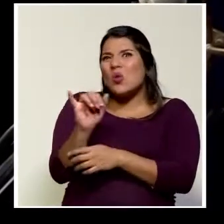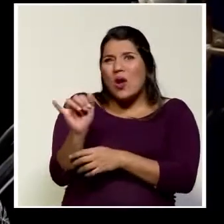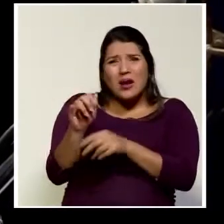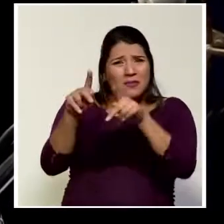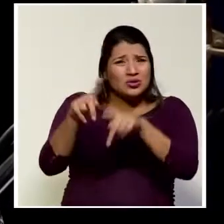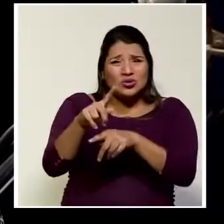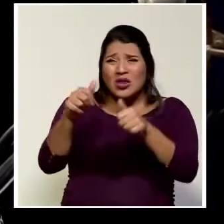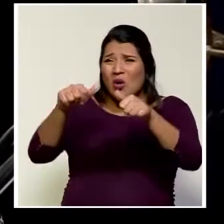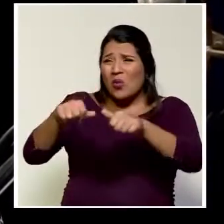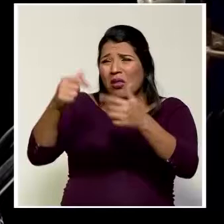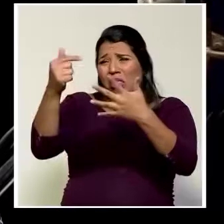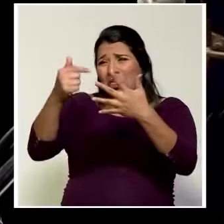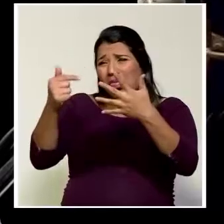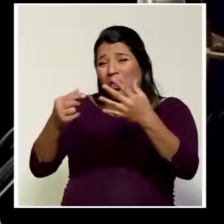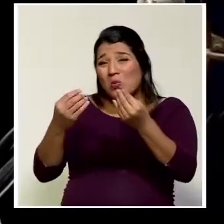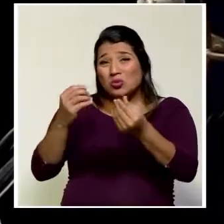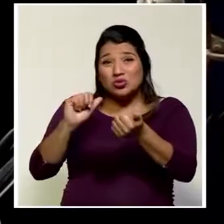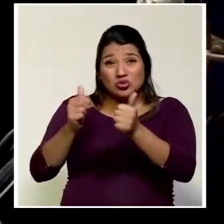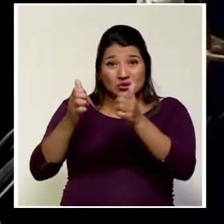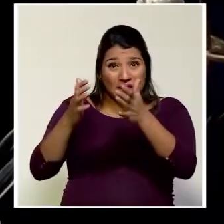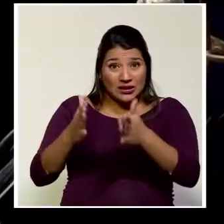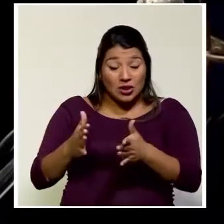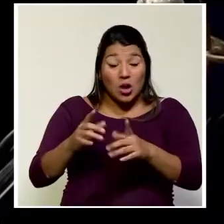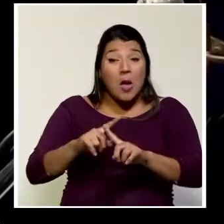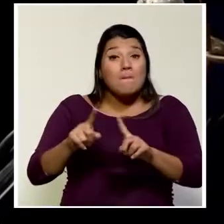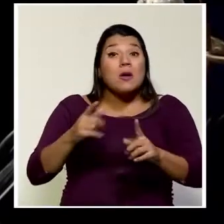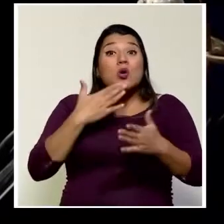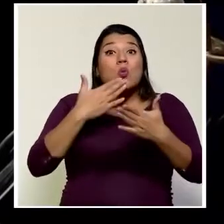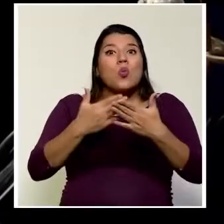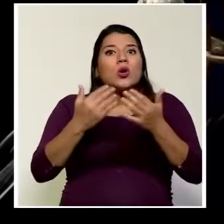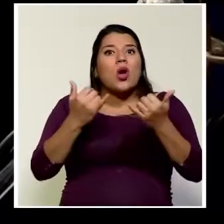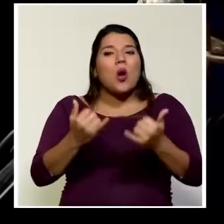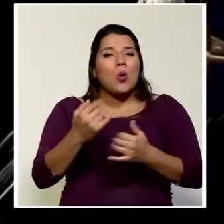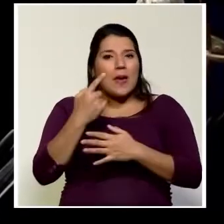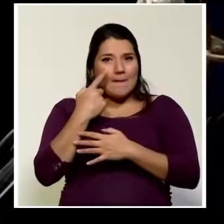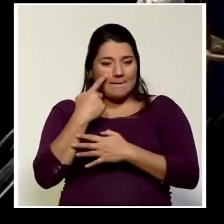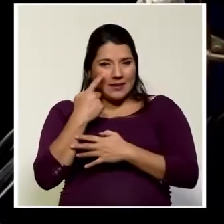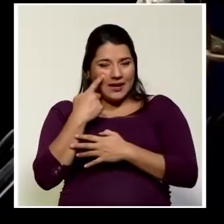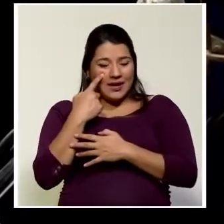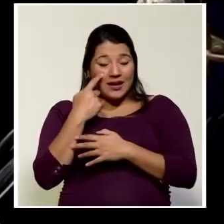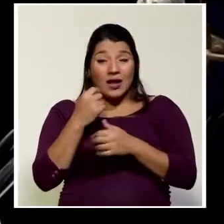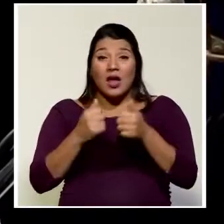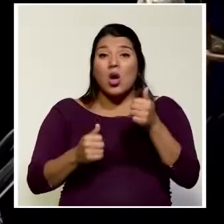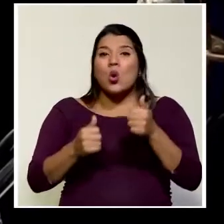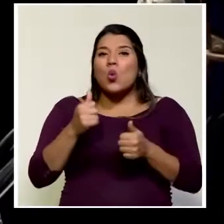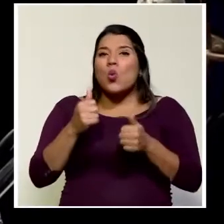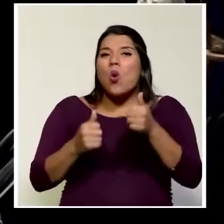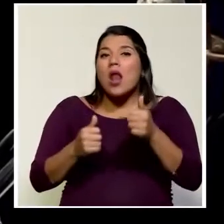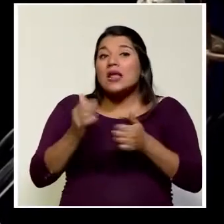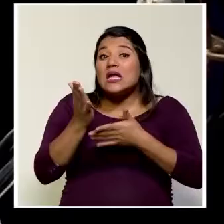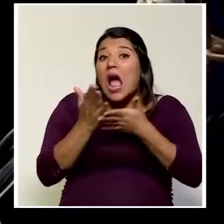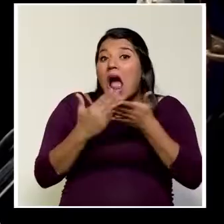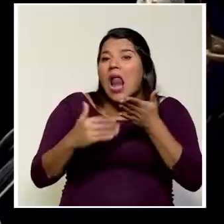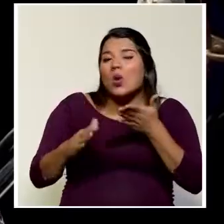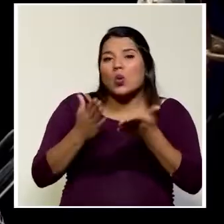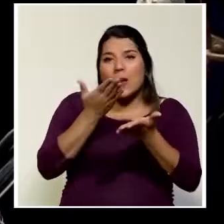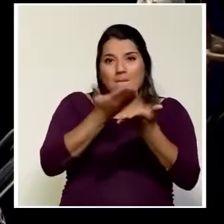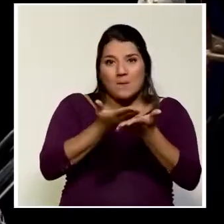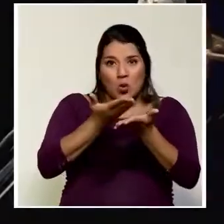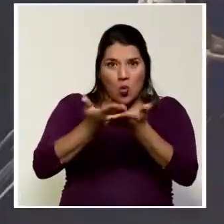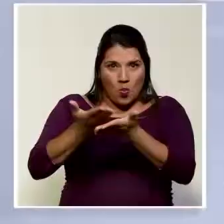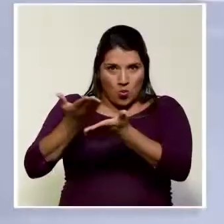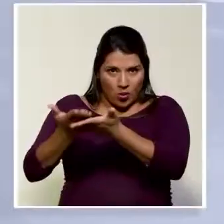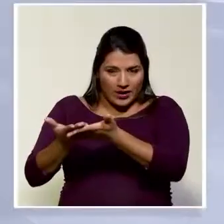vamos a ver, tenemos una parrilla aquí lista para observar cuáles son, en efecto, algunas de las propuestas, por